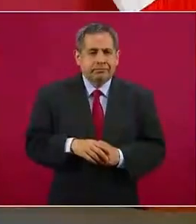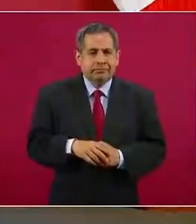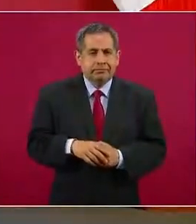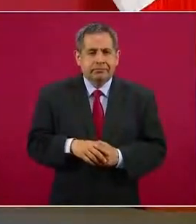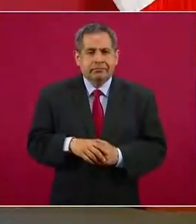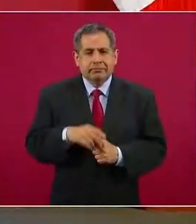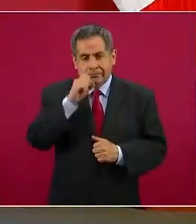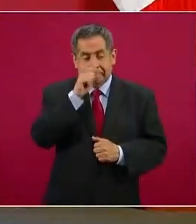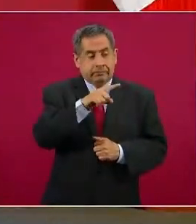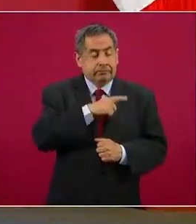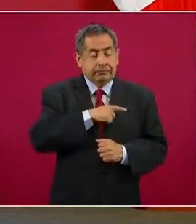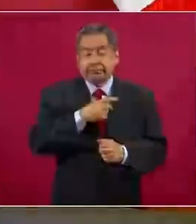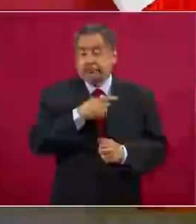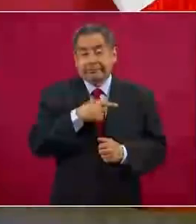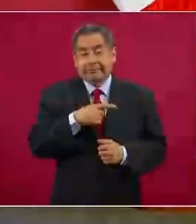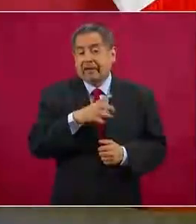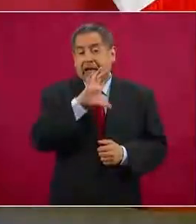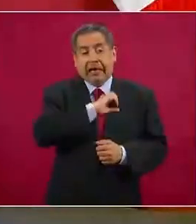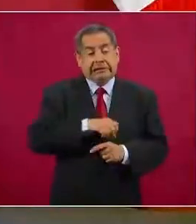También soy su cliente.